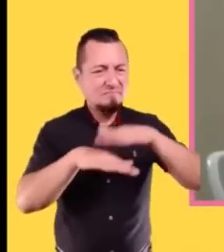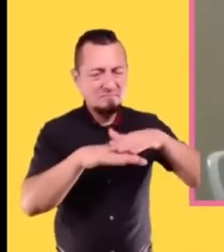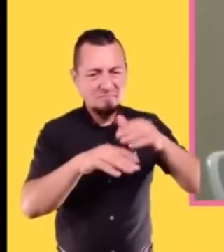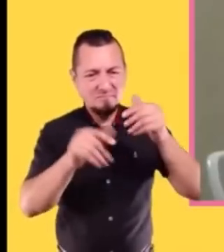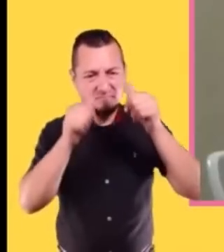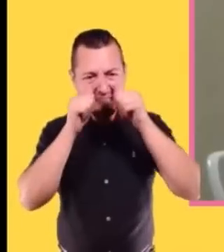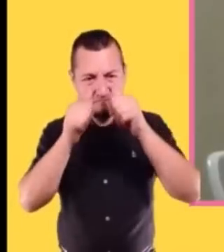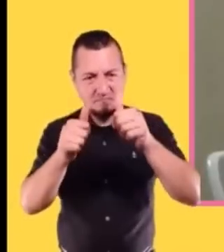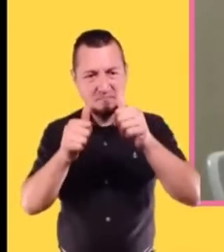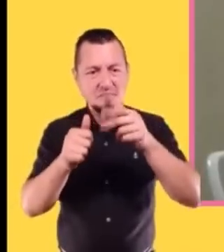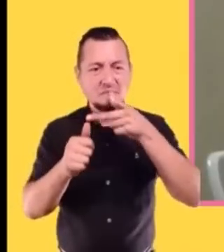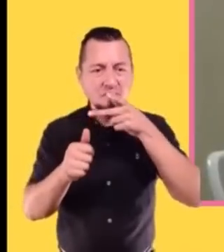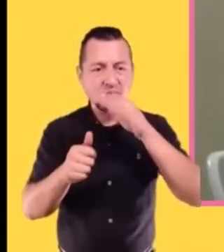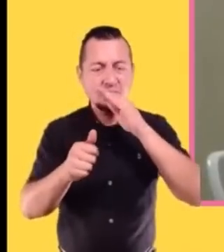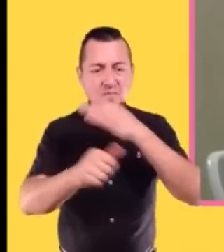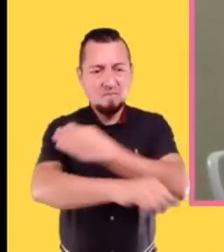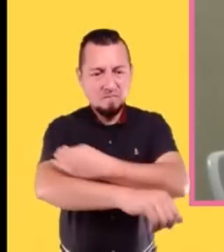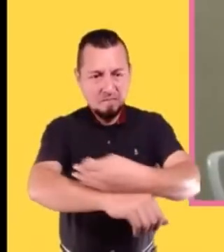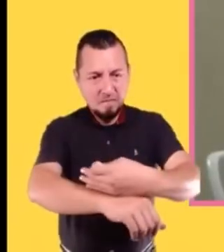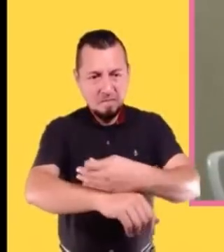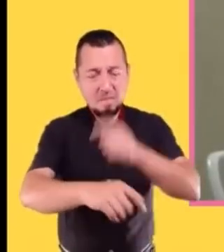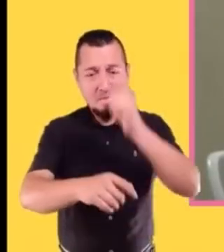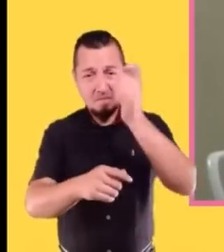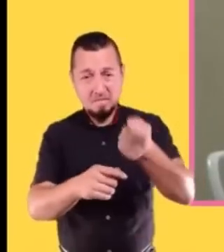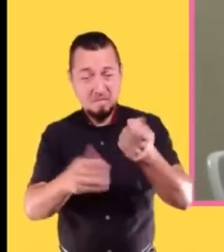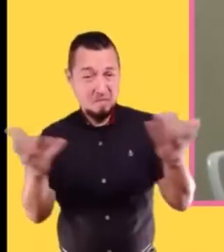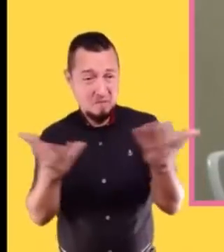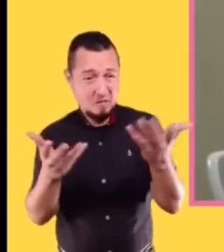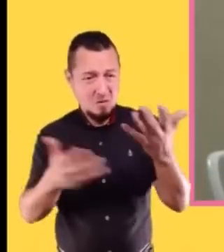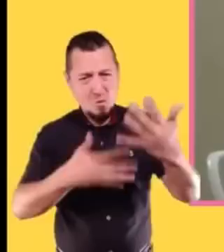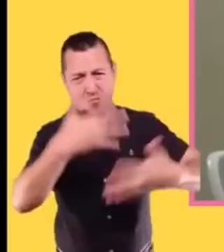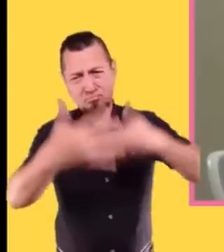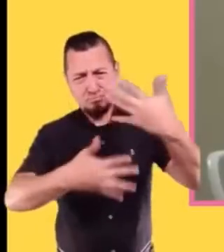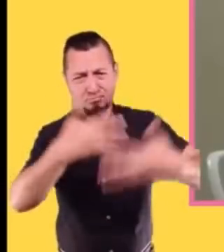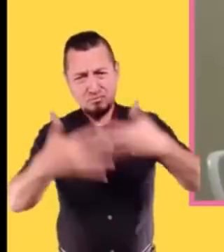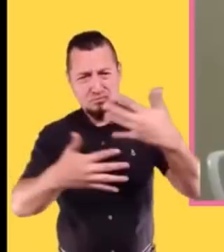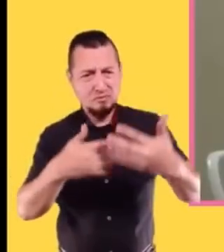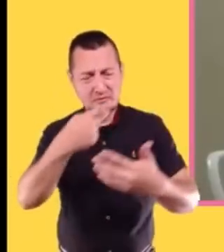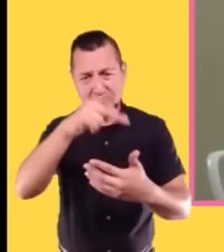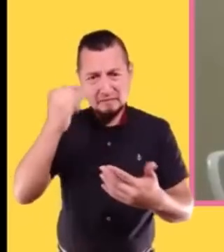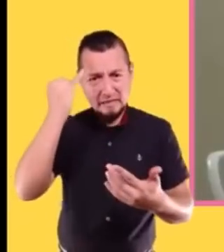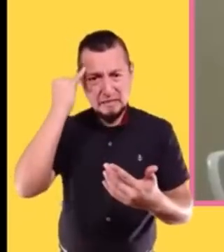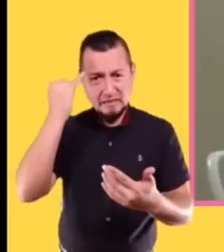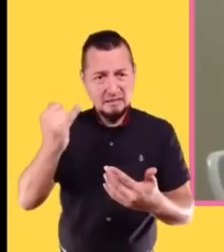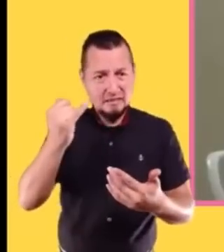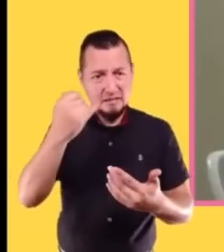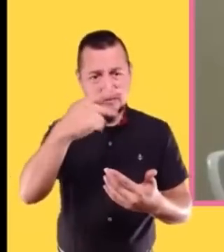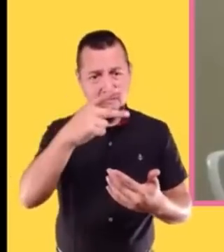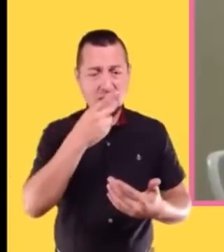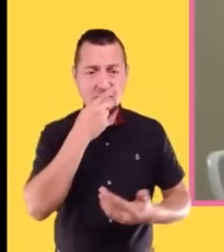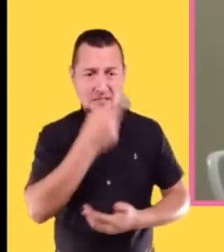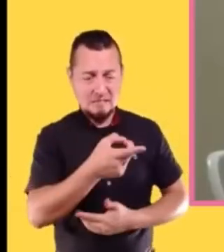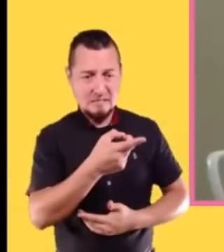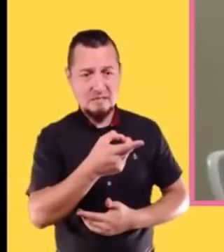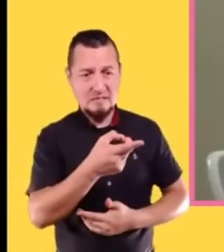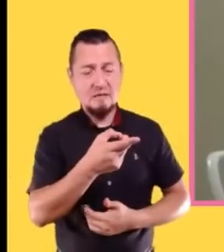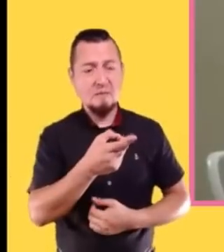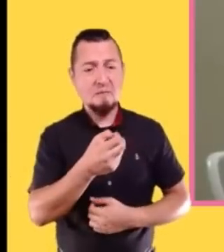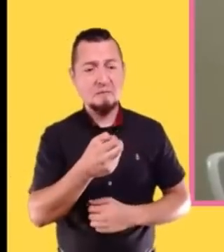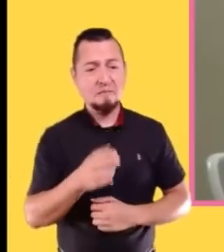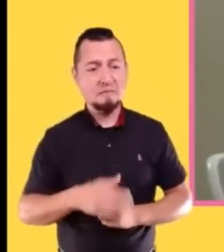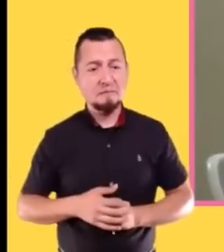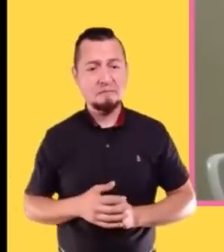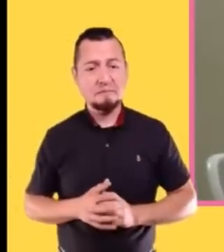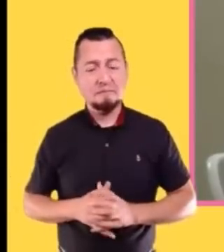madres y padres de familia, porque si seguimos abonando a esta idea que tú bien decías de